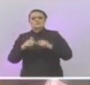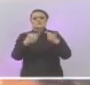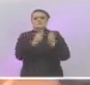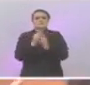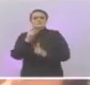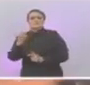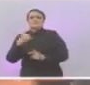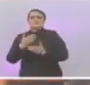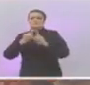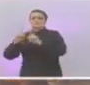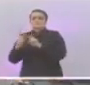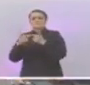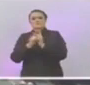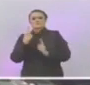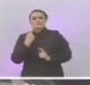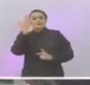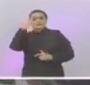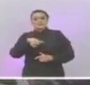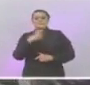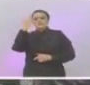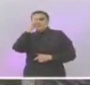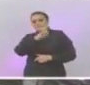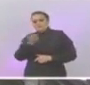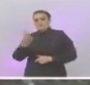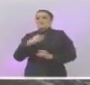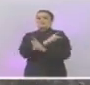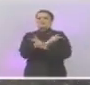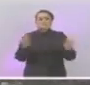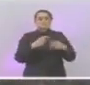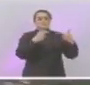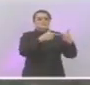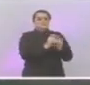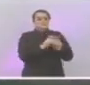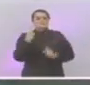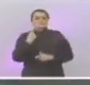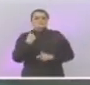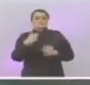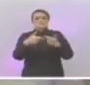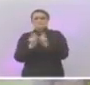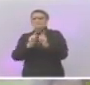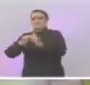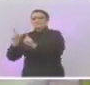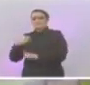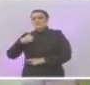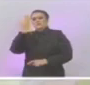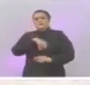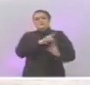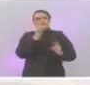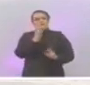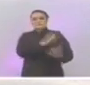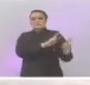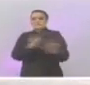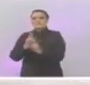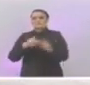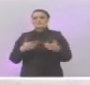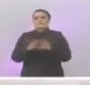Durante este año, debo reconocer y agradecer a todos los actores políticos relacionados con la estabilidad del